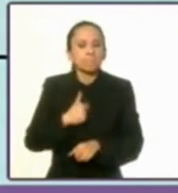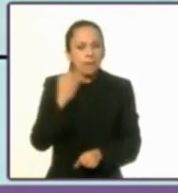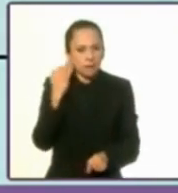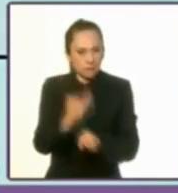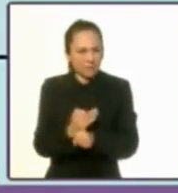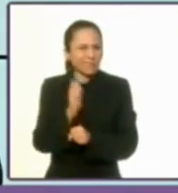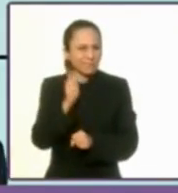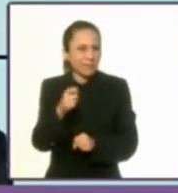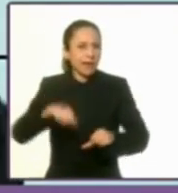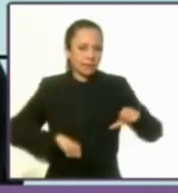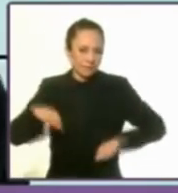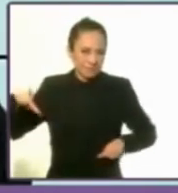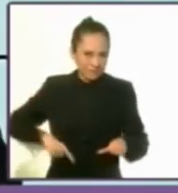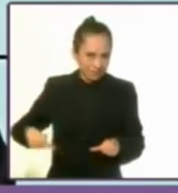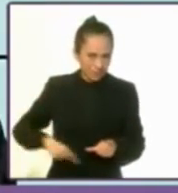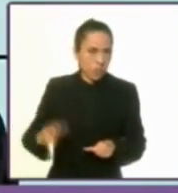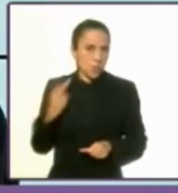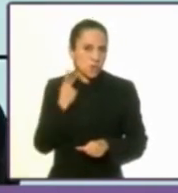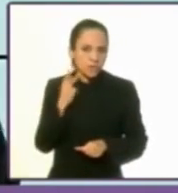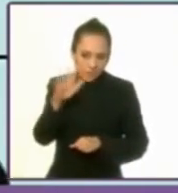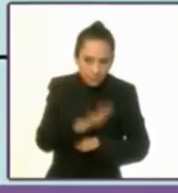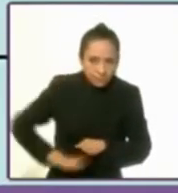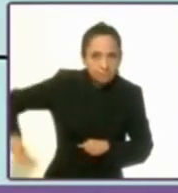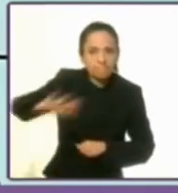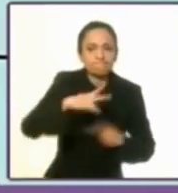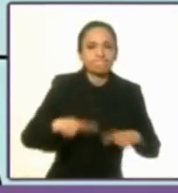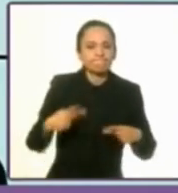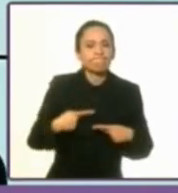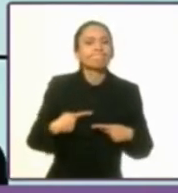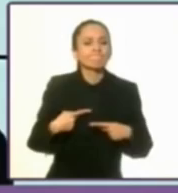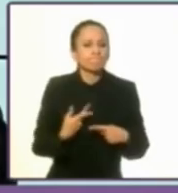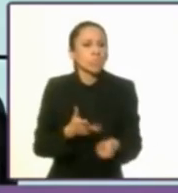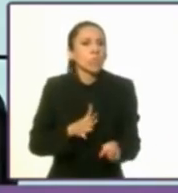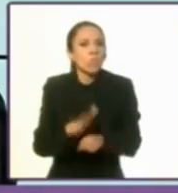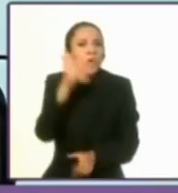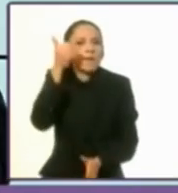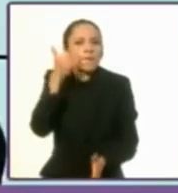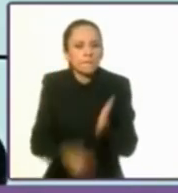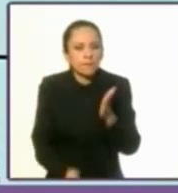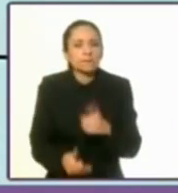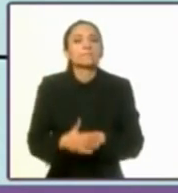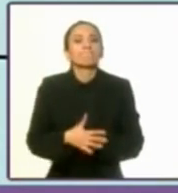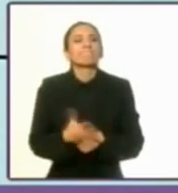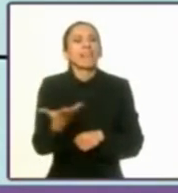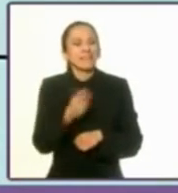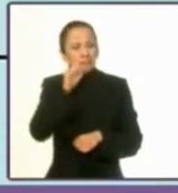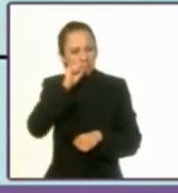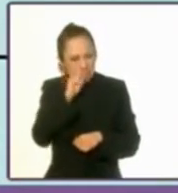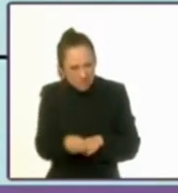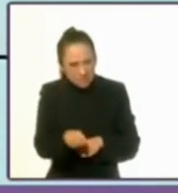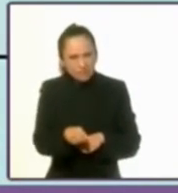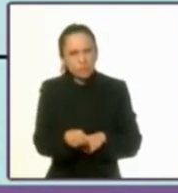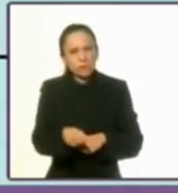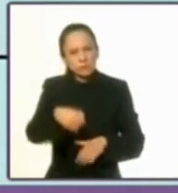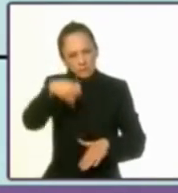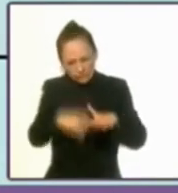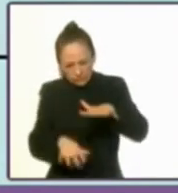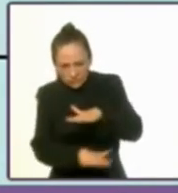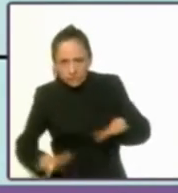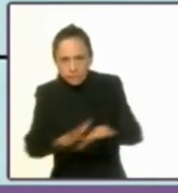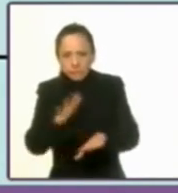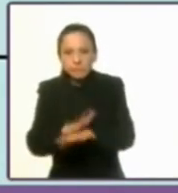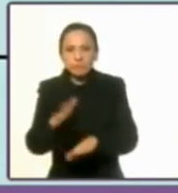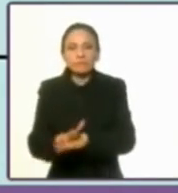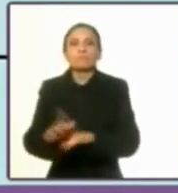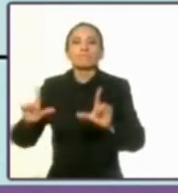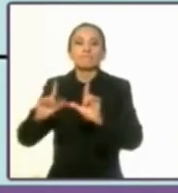social tenemos que hacer una reconstrucción de la base misma resulta que las tarjetas tercera